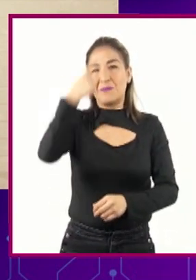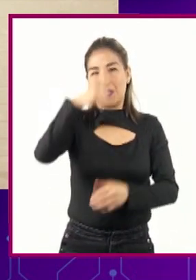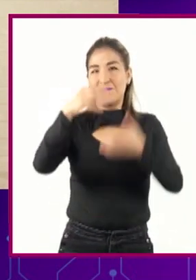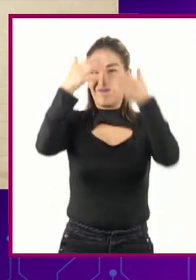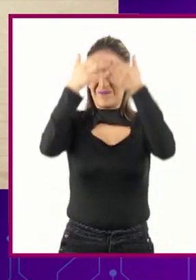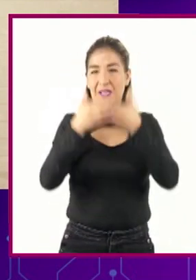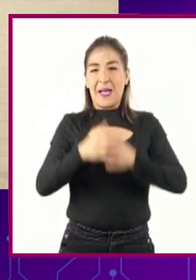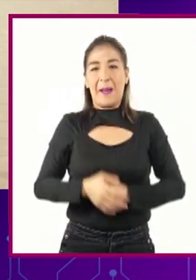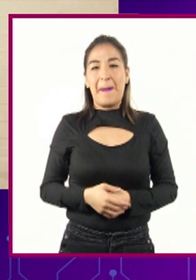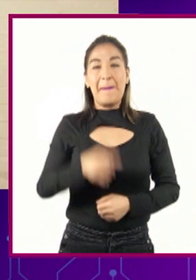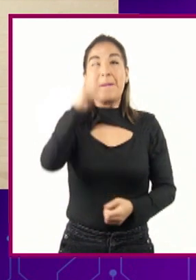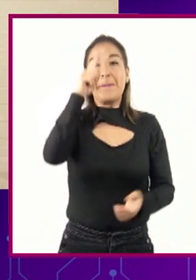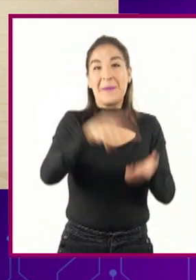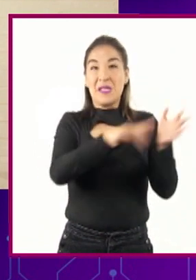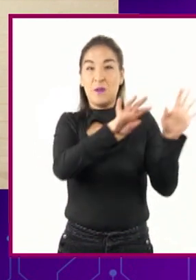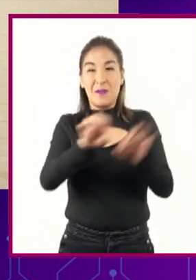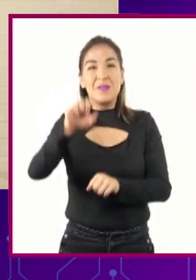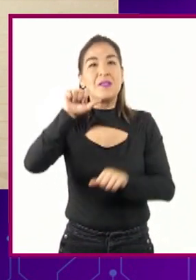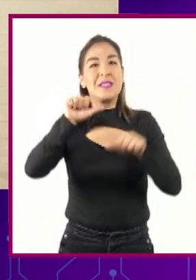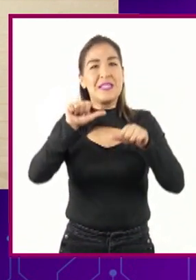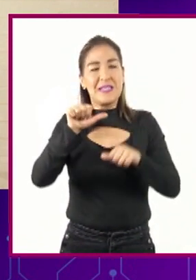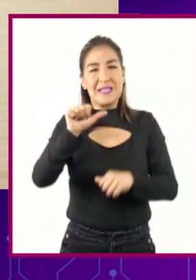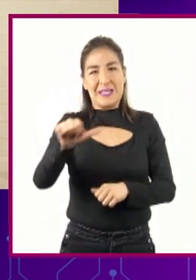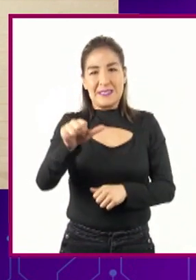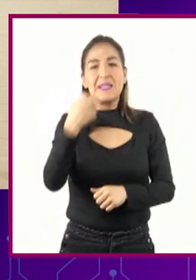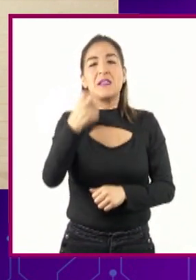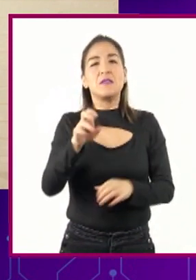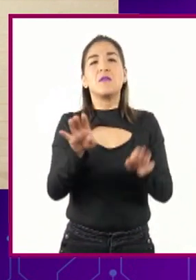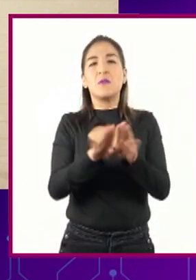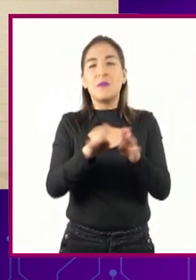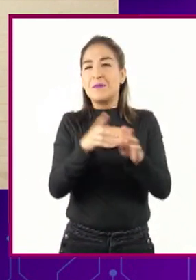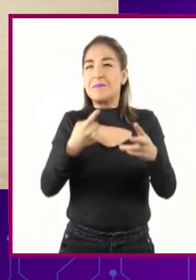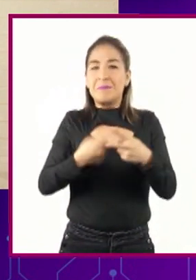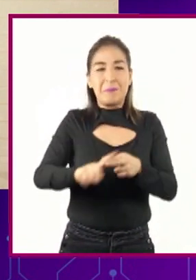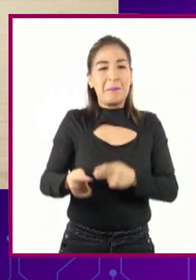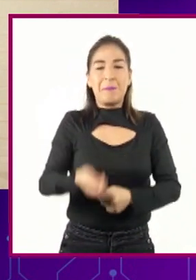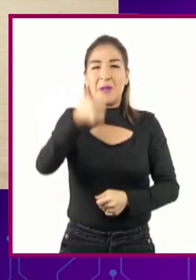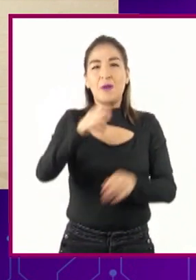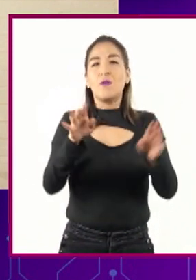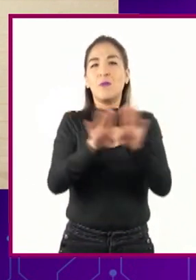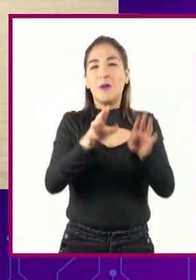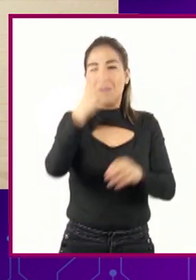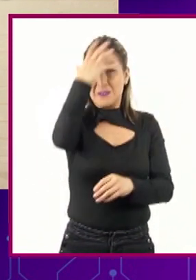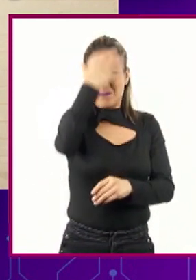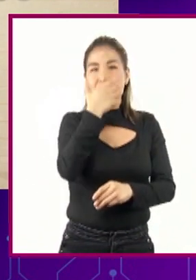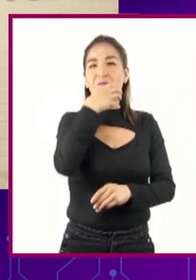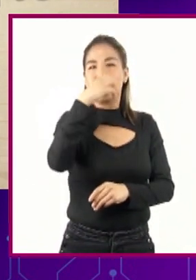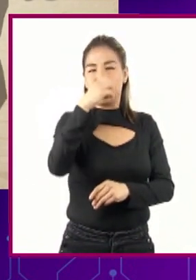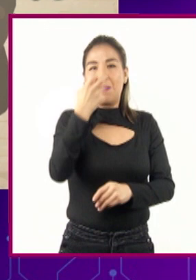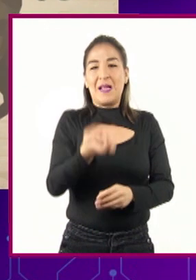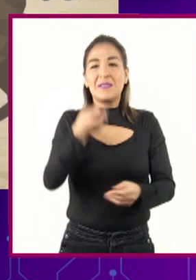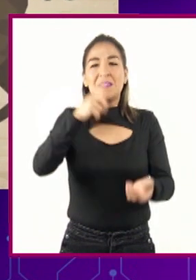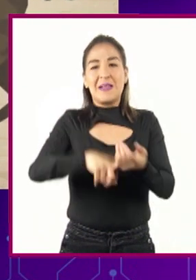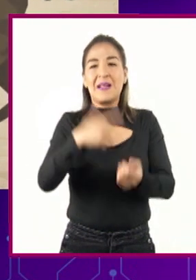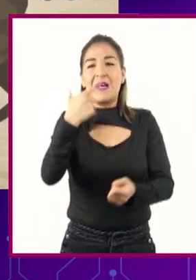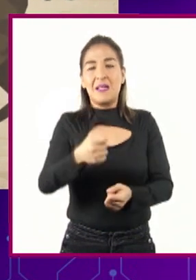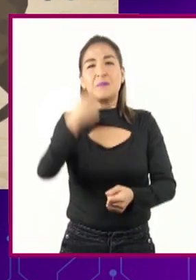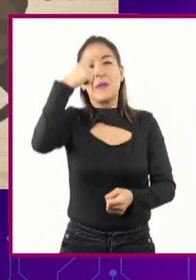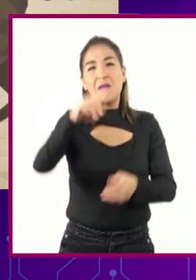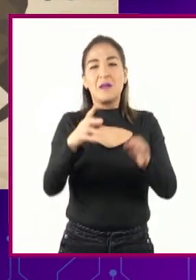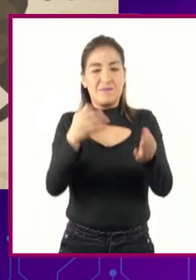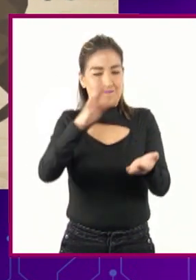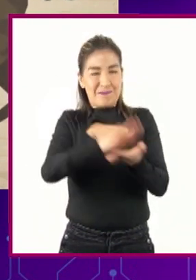En 1916, comenzó la producción de la primera máscara antigás, que consistía en un trozo de gamuza empapados